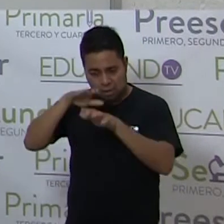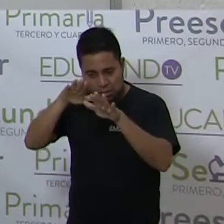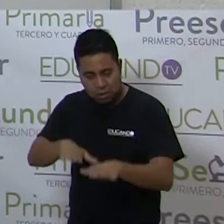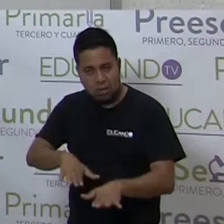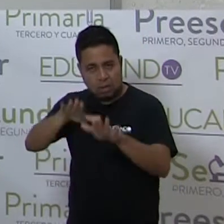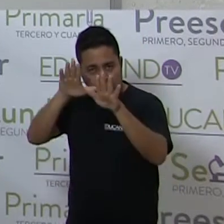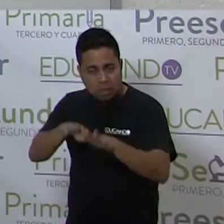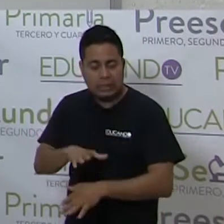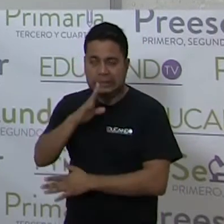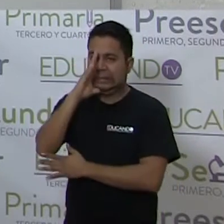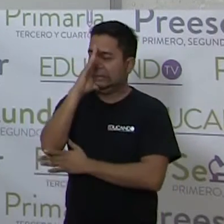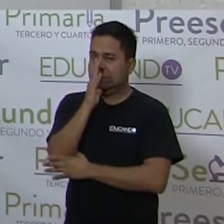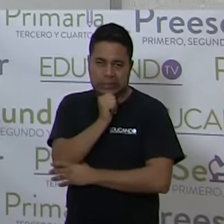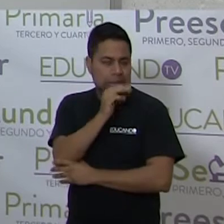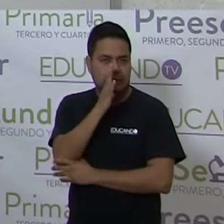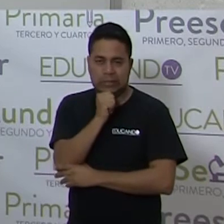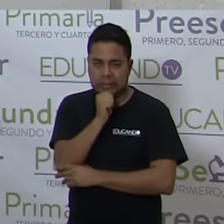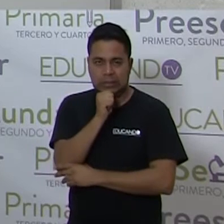veneraran.